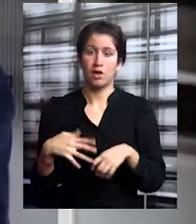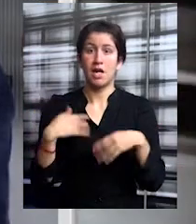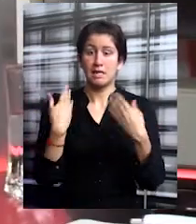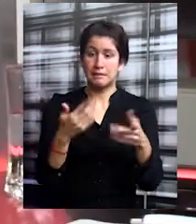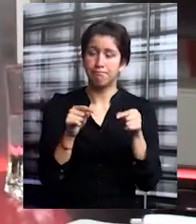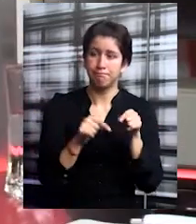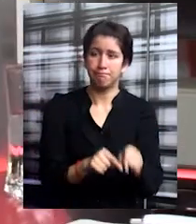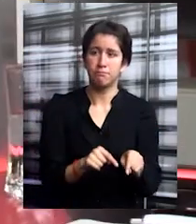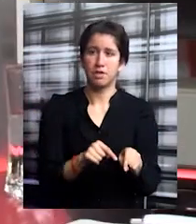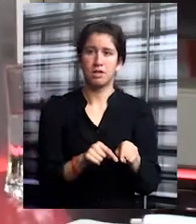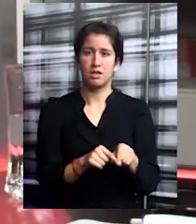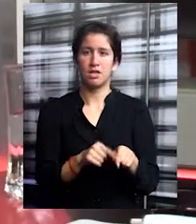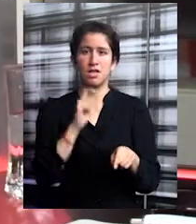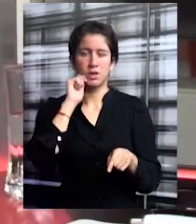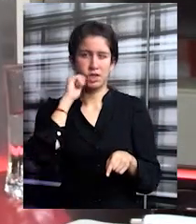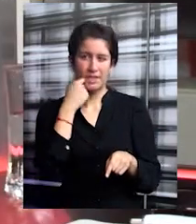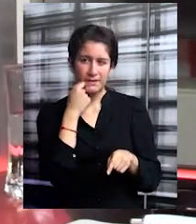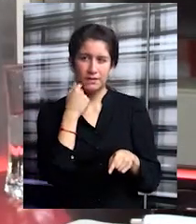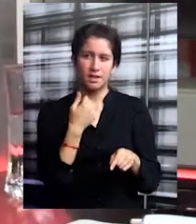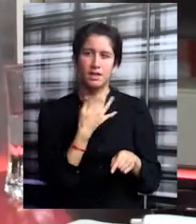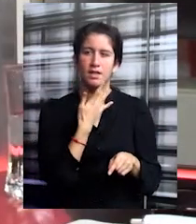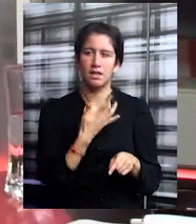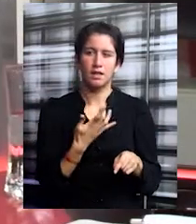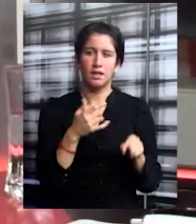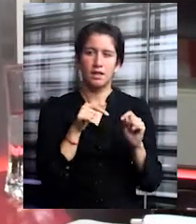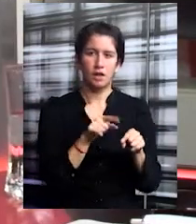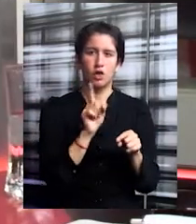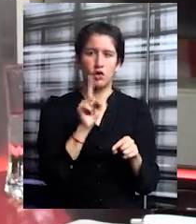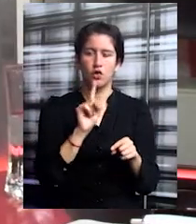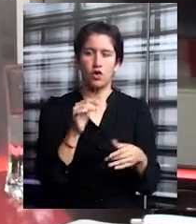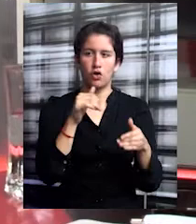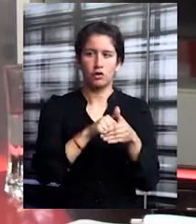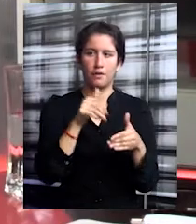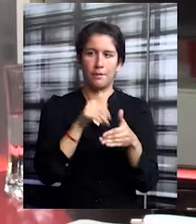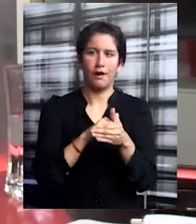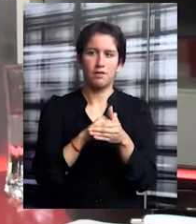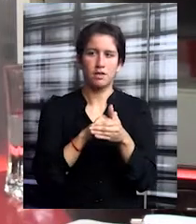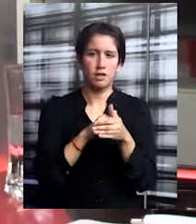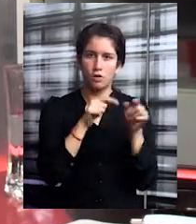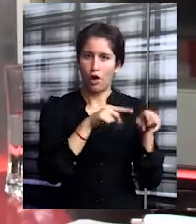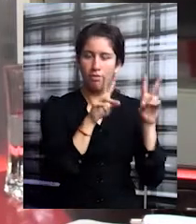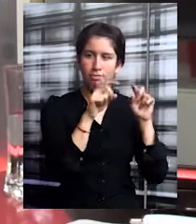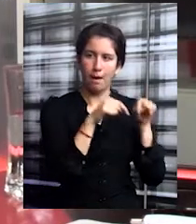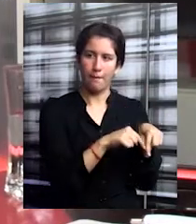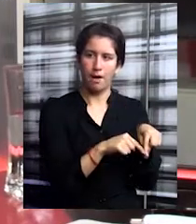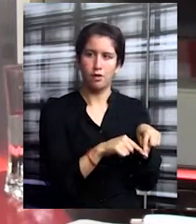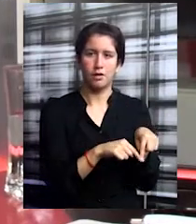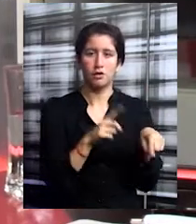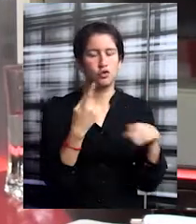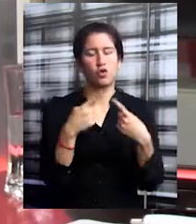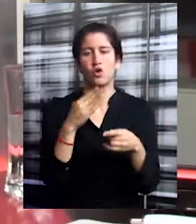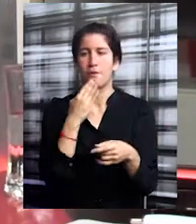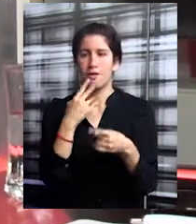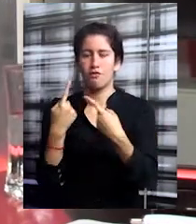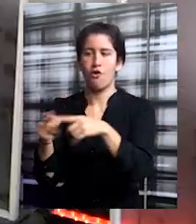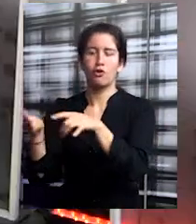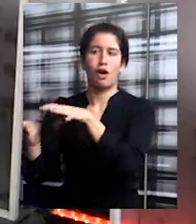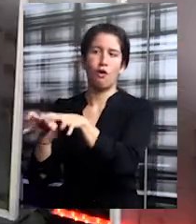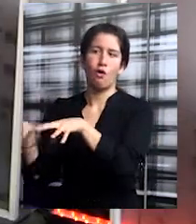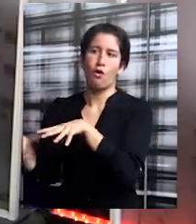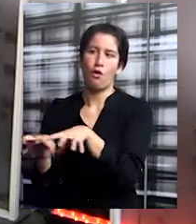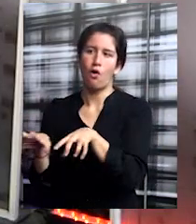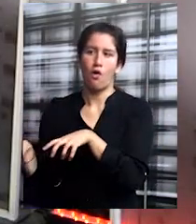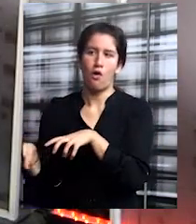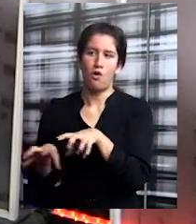significa que los municipios podríamos realizar no solo plebiscitos respecto de esto, sino que respecto de muchas otras cosas. No solo para, a lo mejor no iba a tener